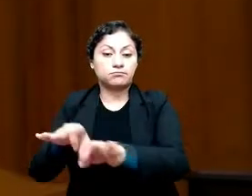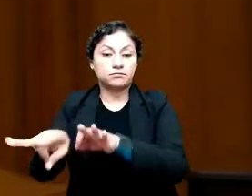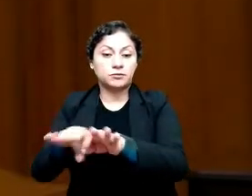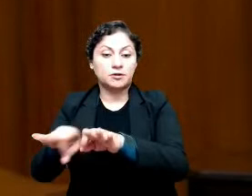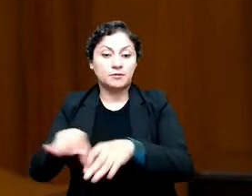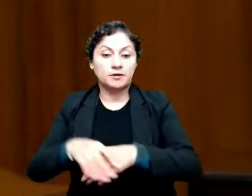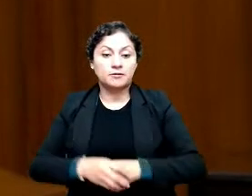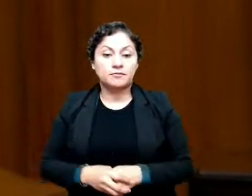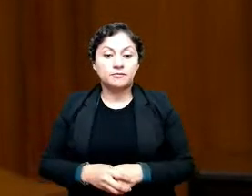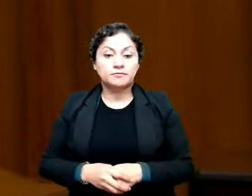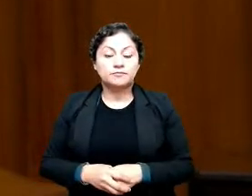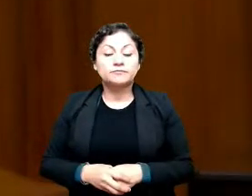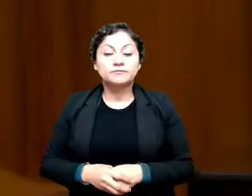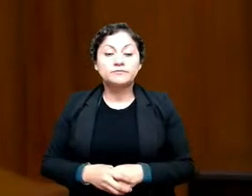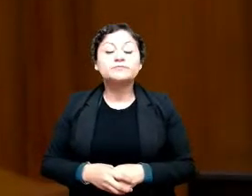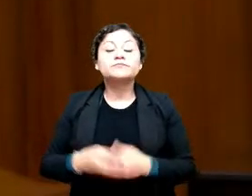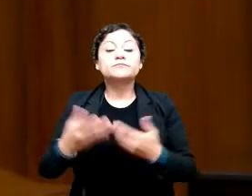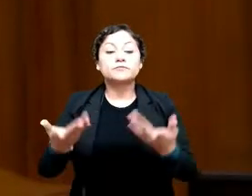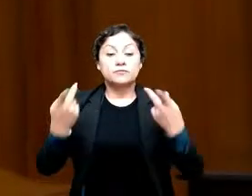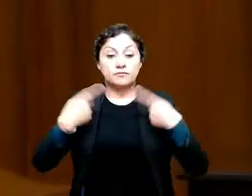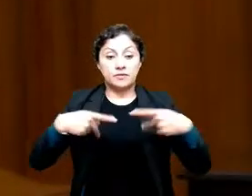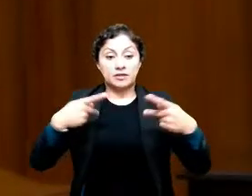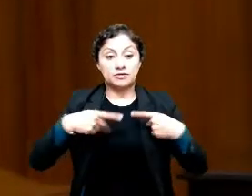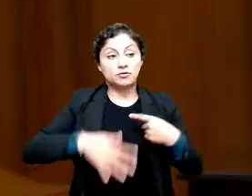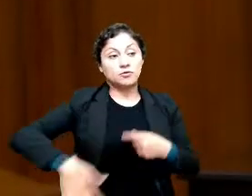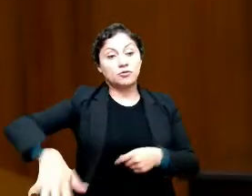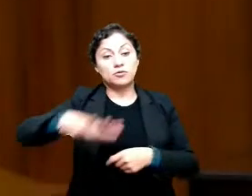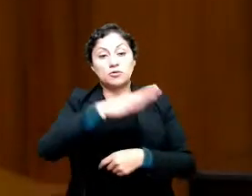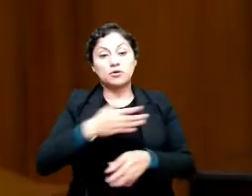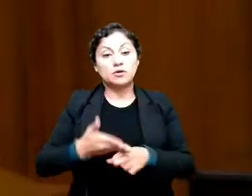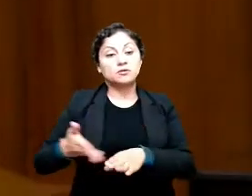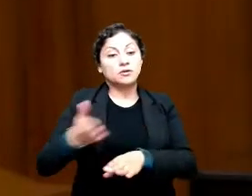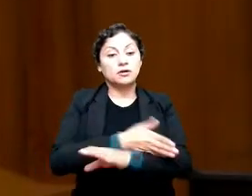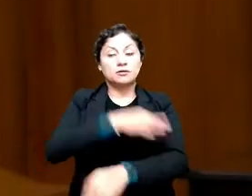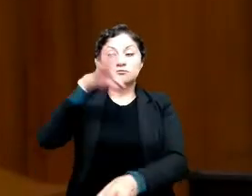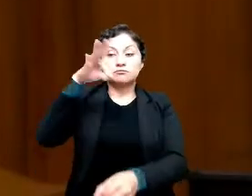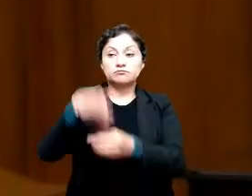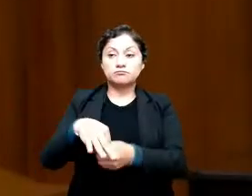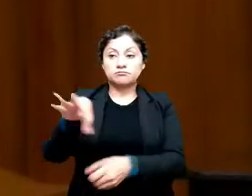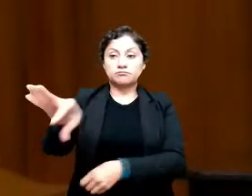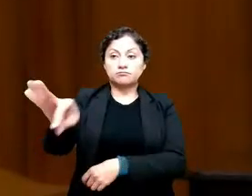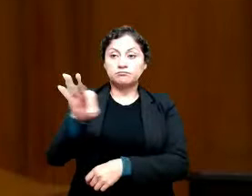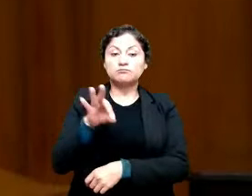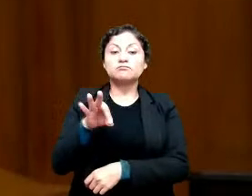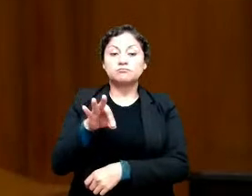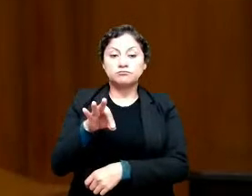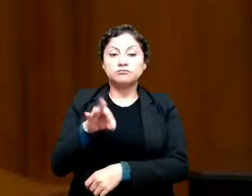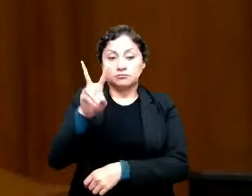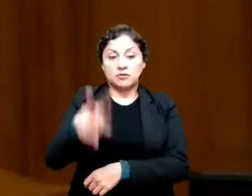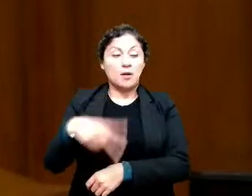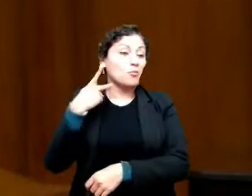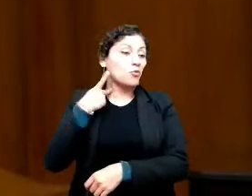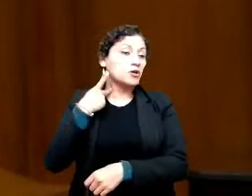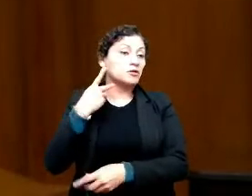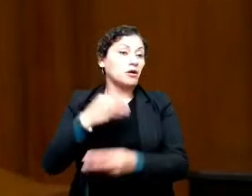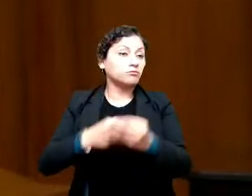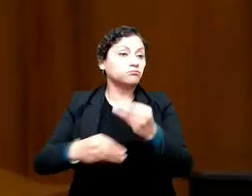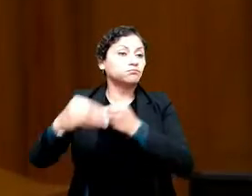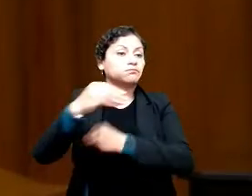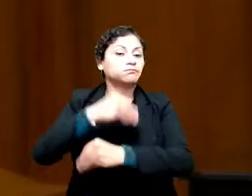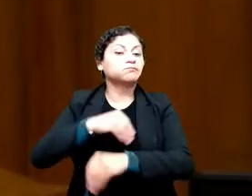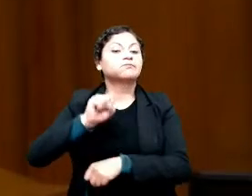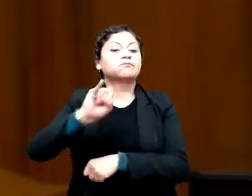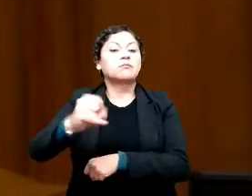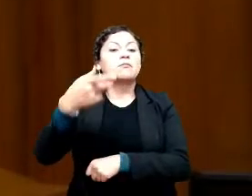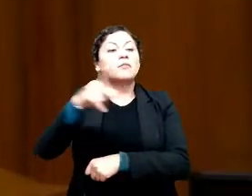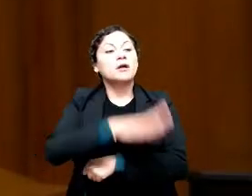La fuerza de la voluntad ciudadana se expresó en un proceso electoral de elevada intensidad política. El mandato fue